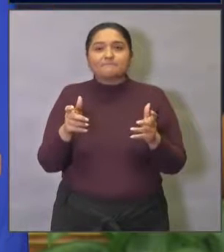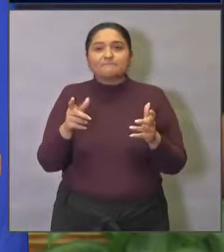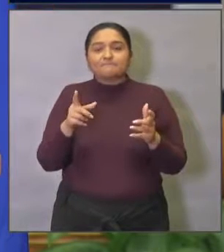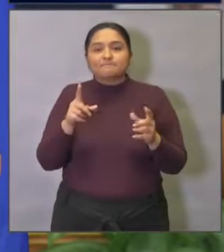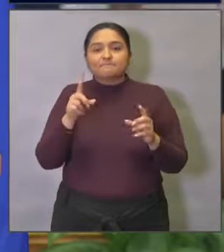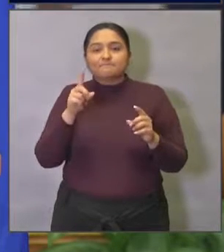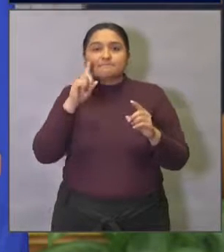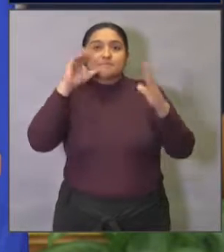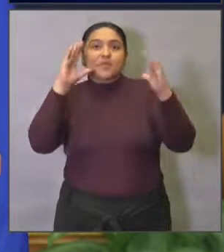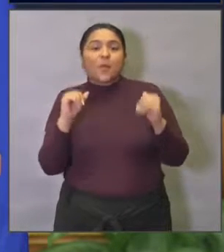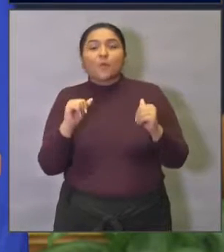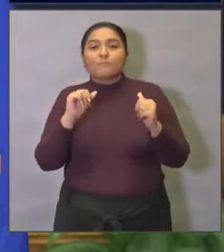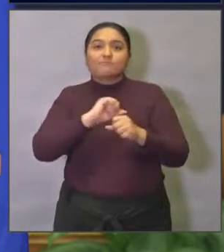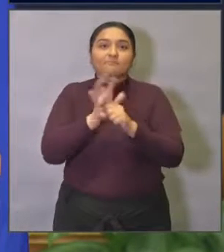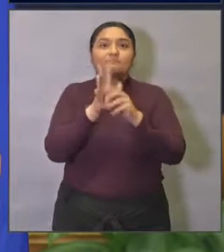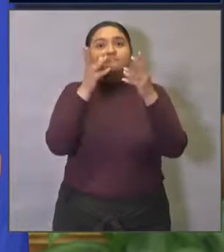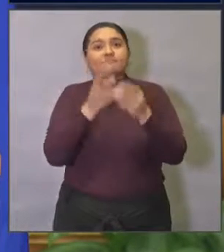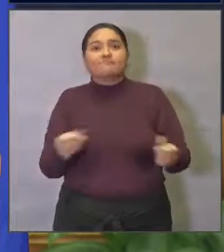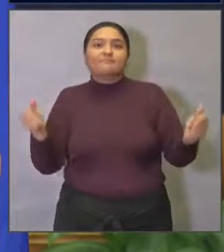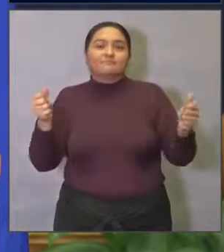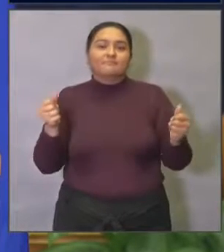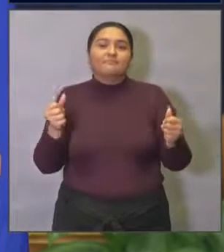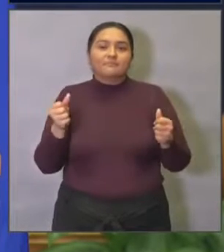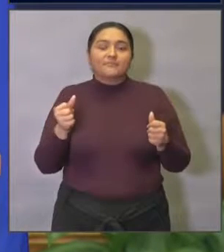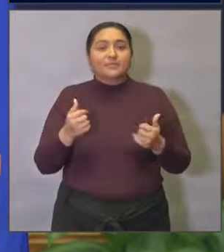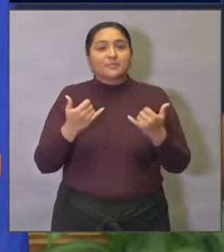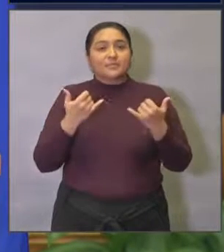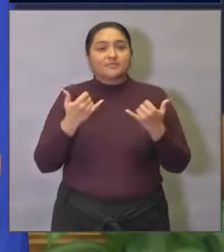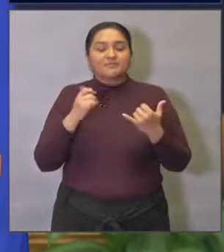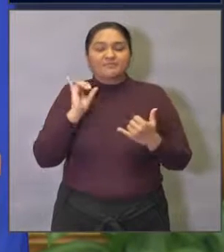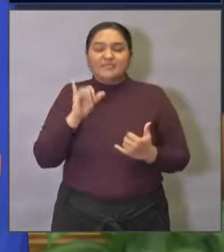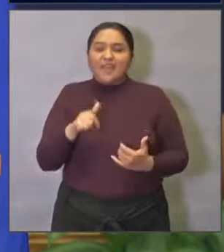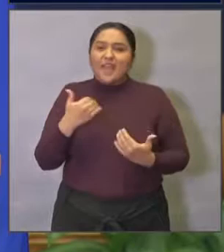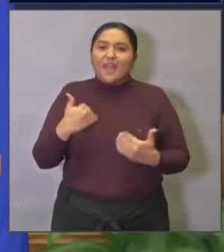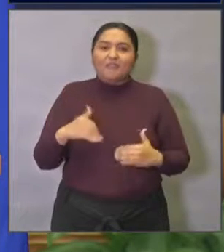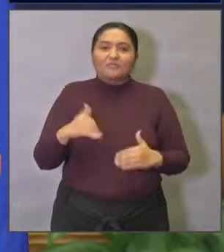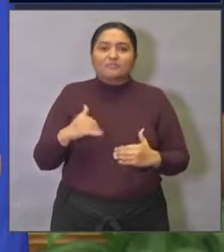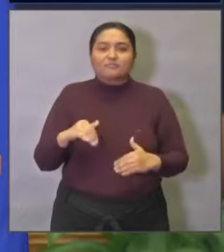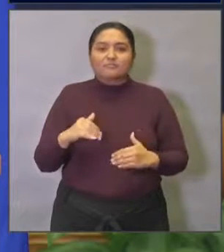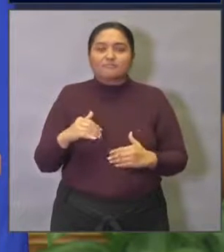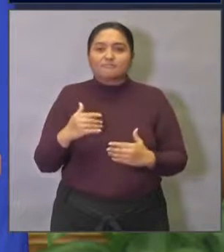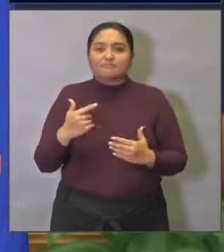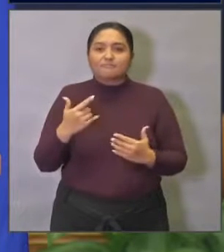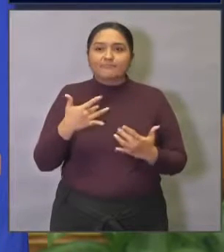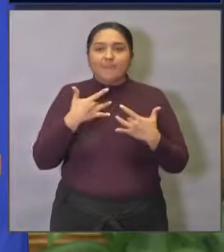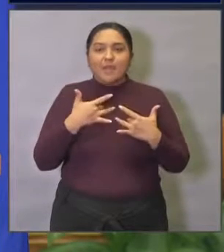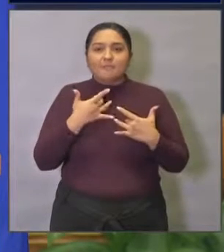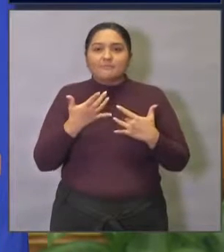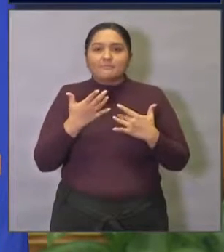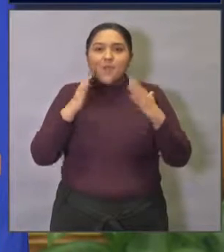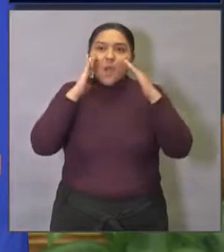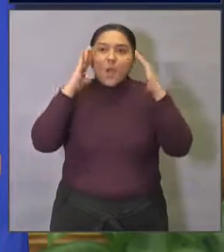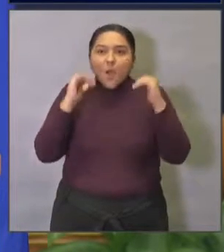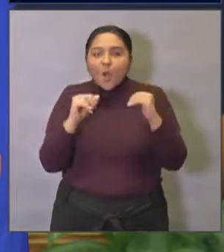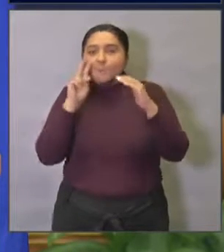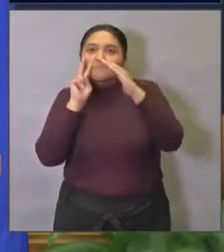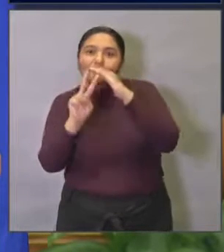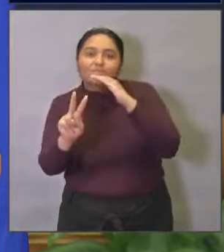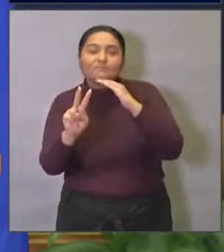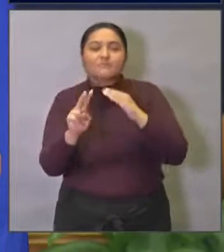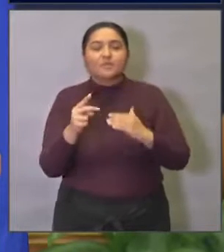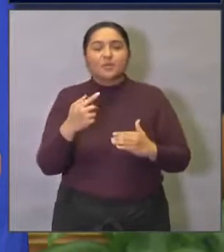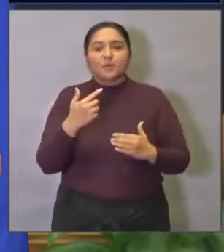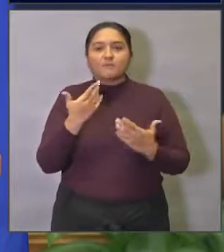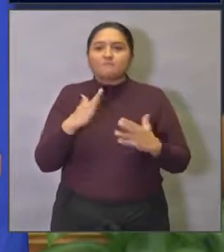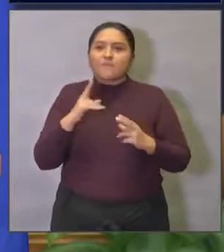resolución de esta pandemia. Y eso me llena con mucho gran esperanza. Tuve el honor de